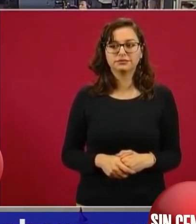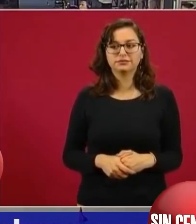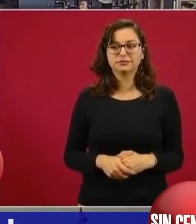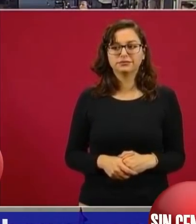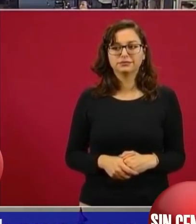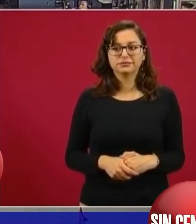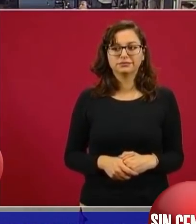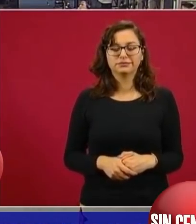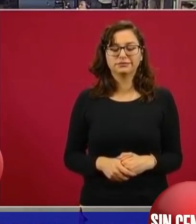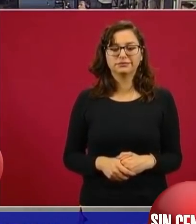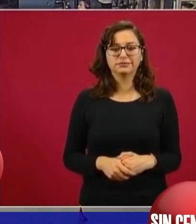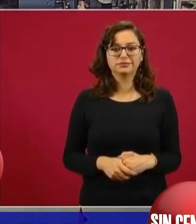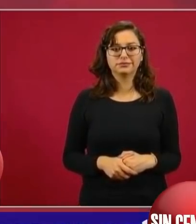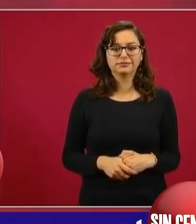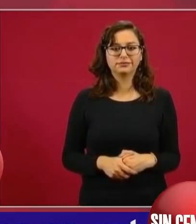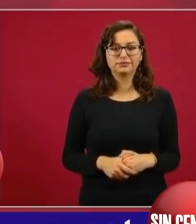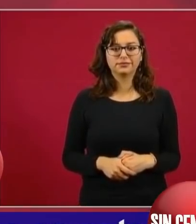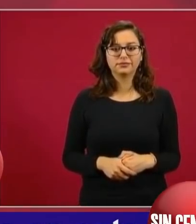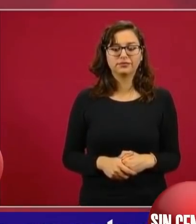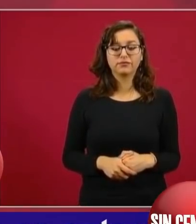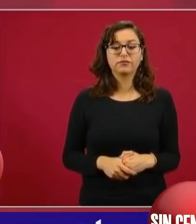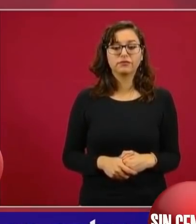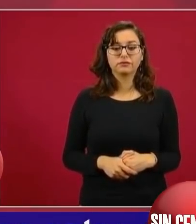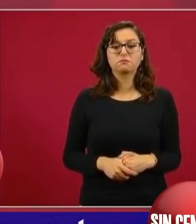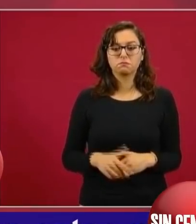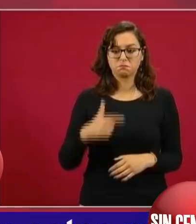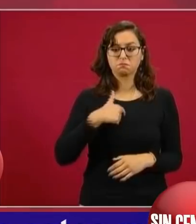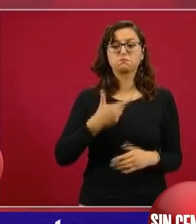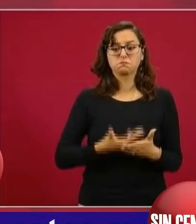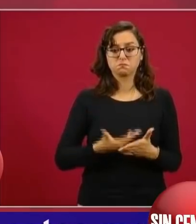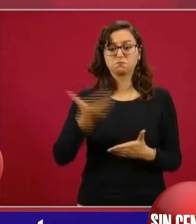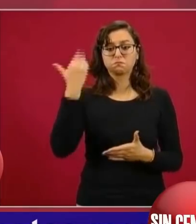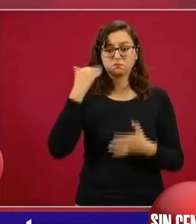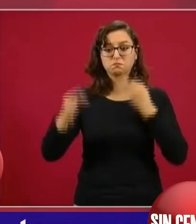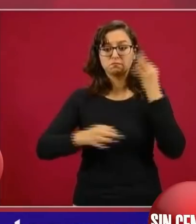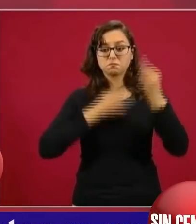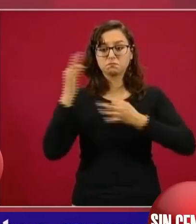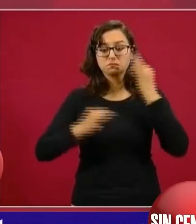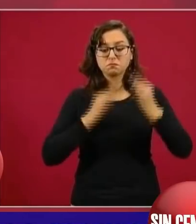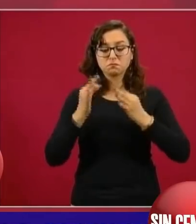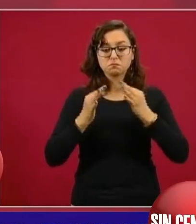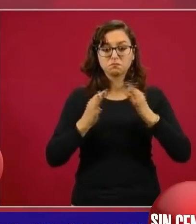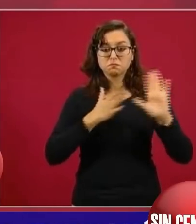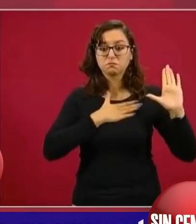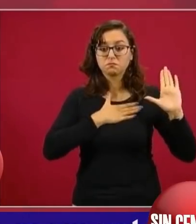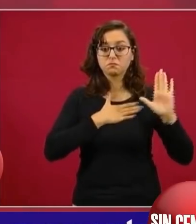Yo ofrecí desde la campaña que iba yo a esperar 3 años.